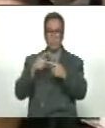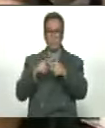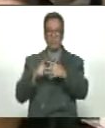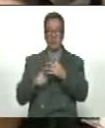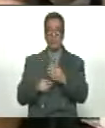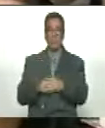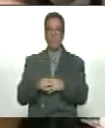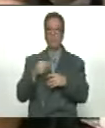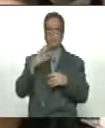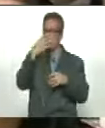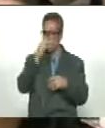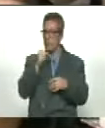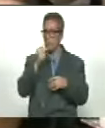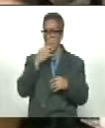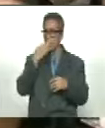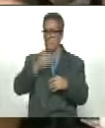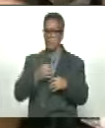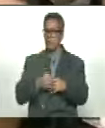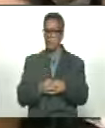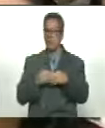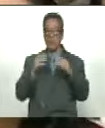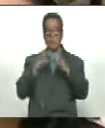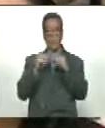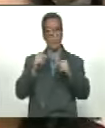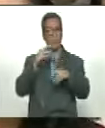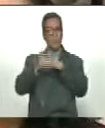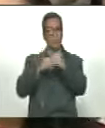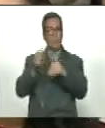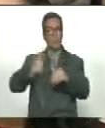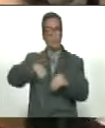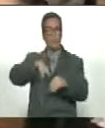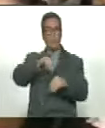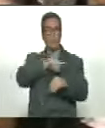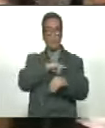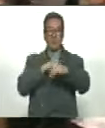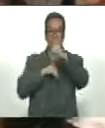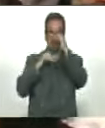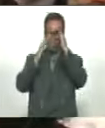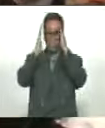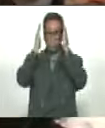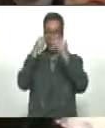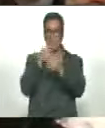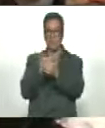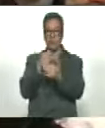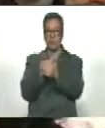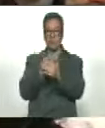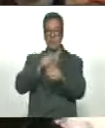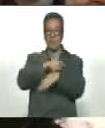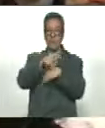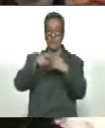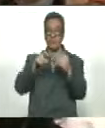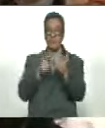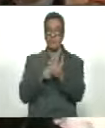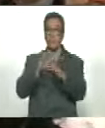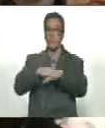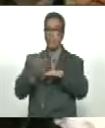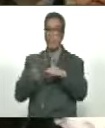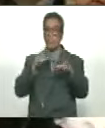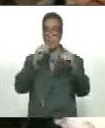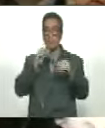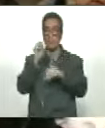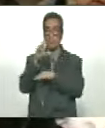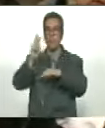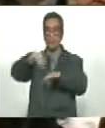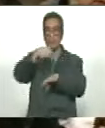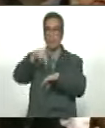otros, entienden muy bien todo lo que ha sido para nosotros atender el salario integral. Porque estamos hablando de una